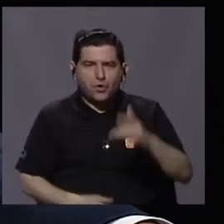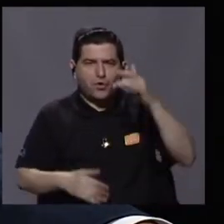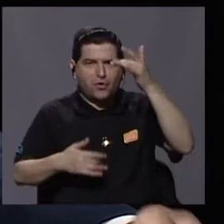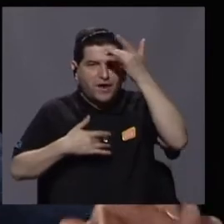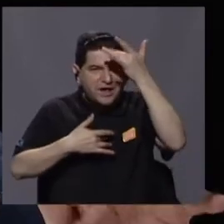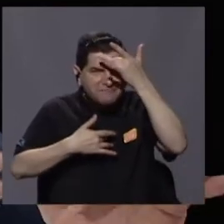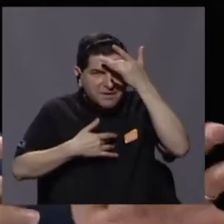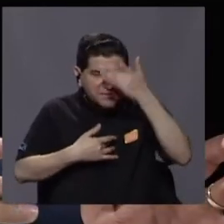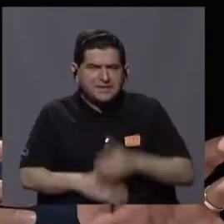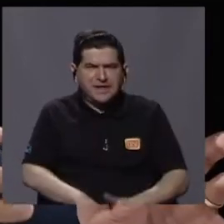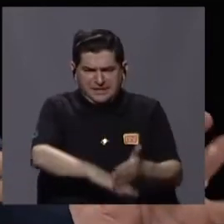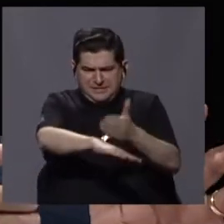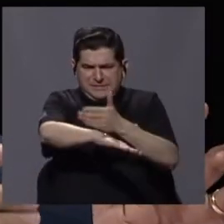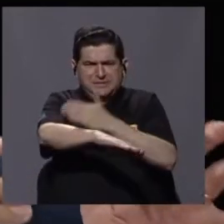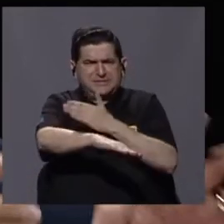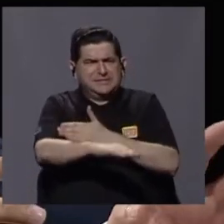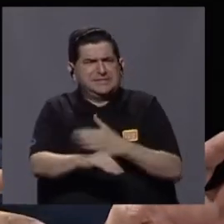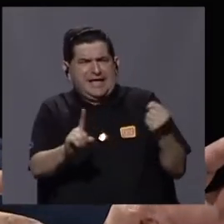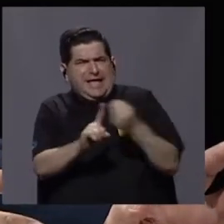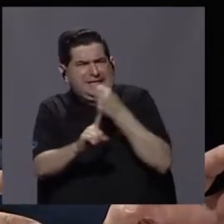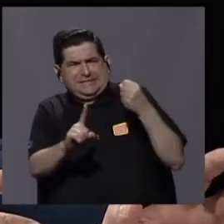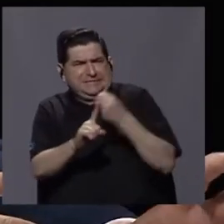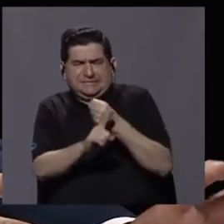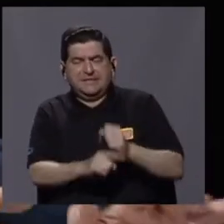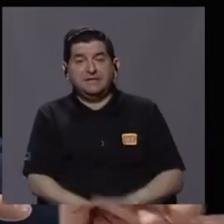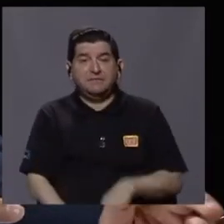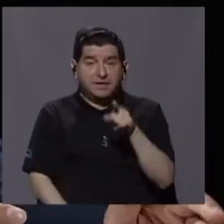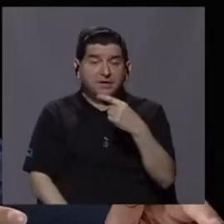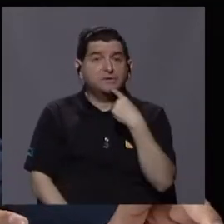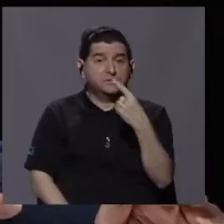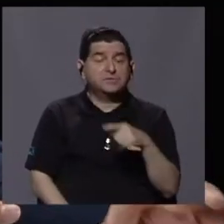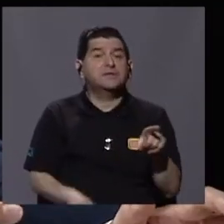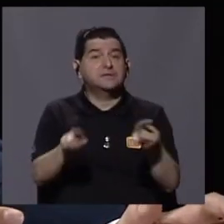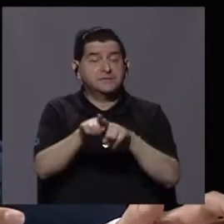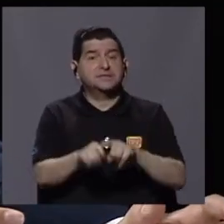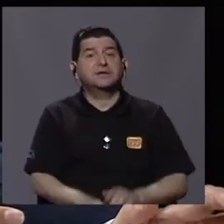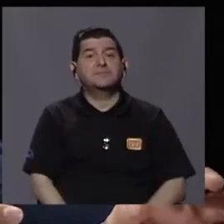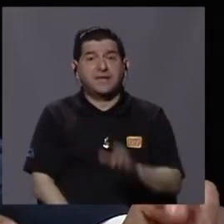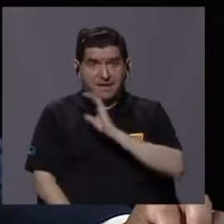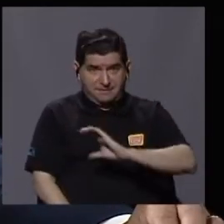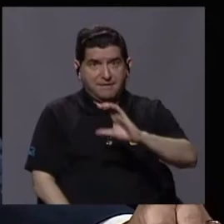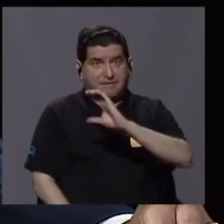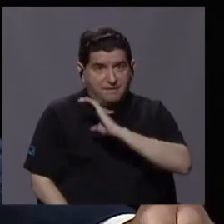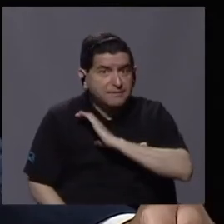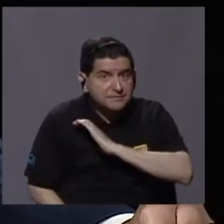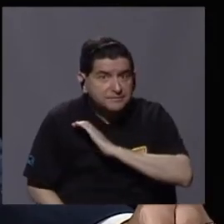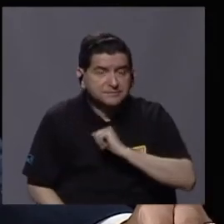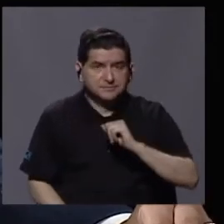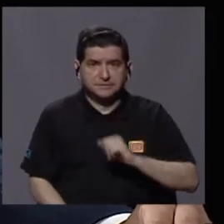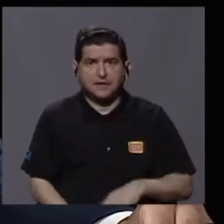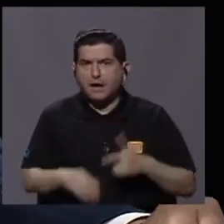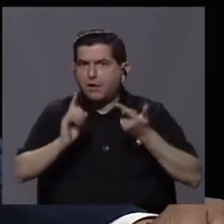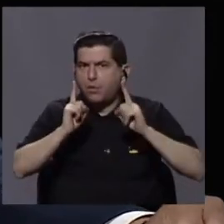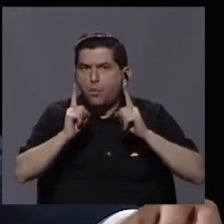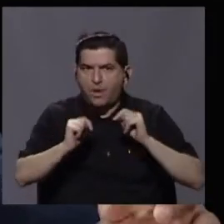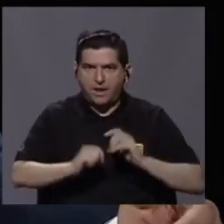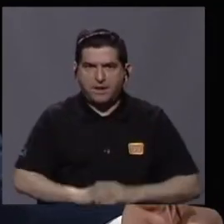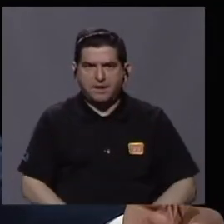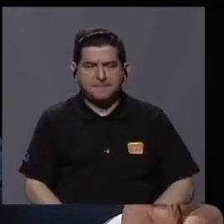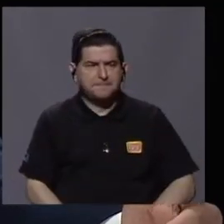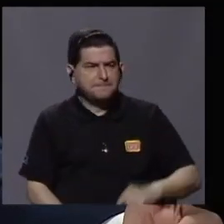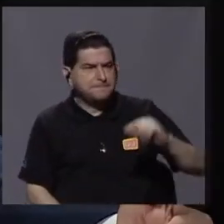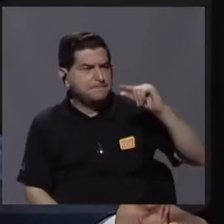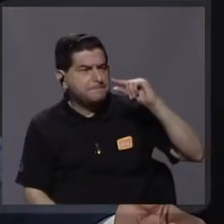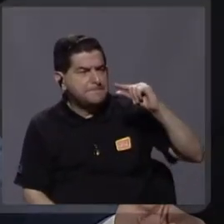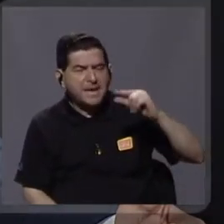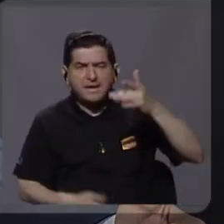y la otra parte cualitativa que usted nos pone en la mesa que es impresionante es que las pequeñas